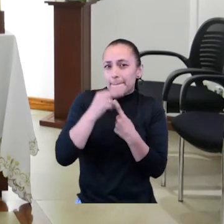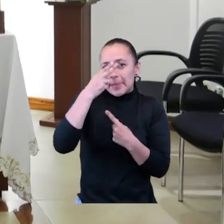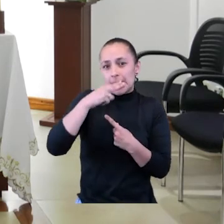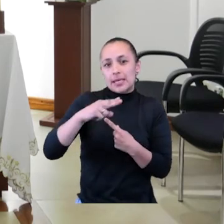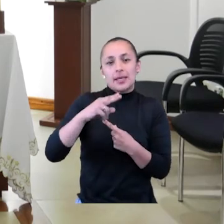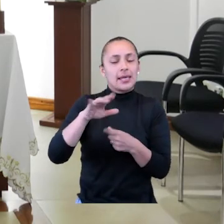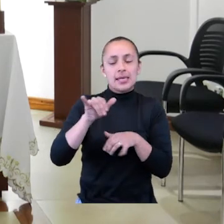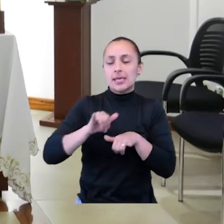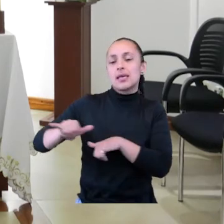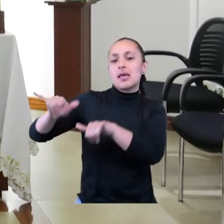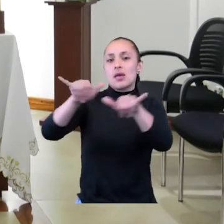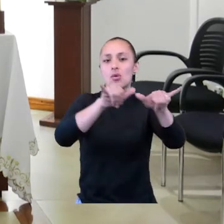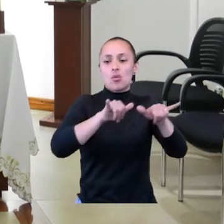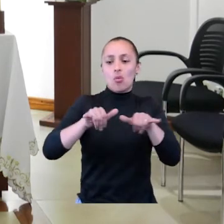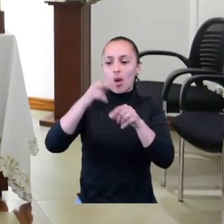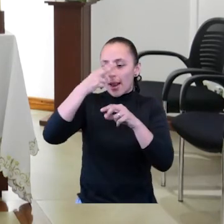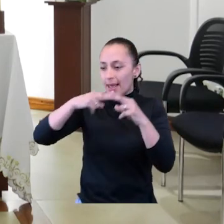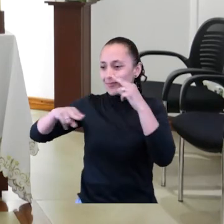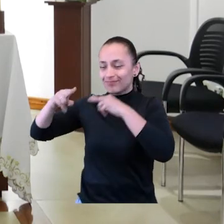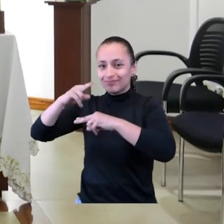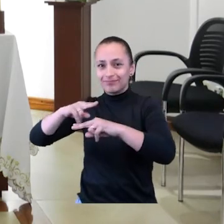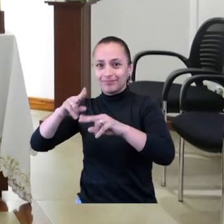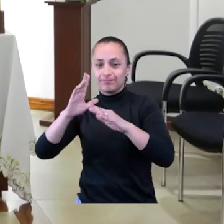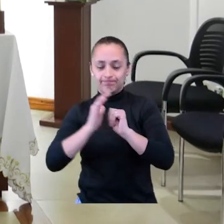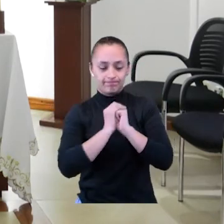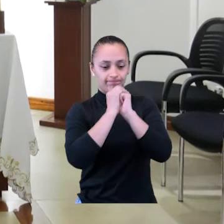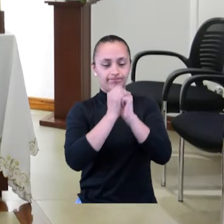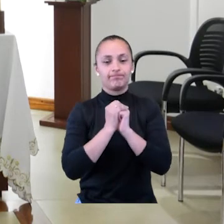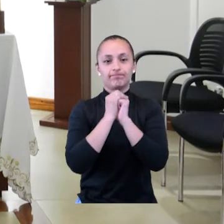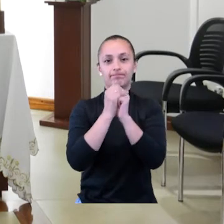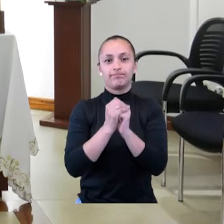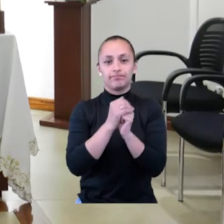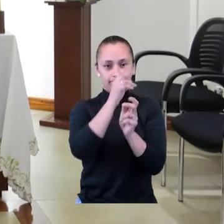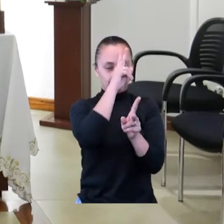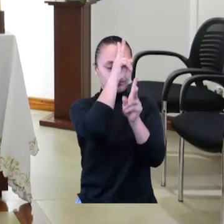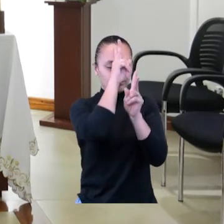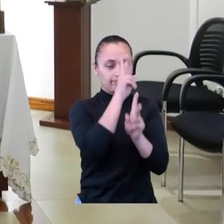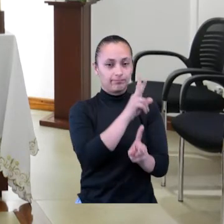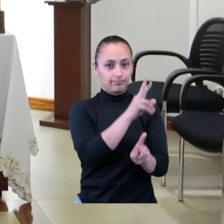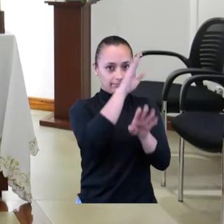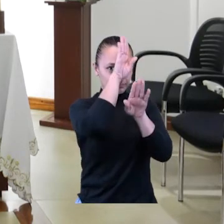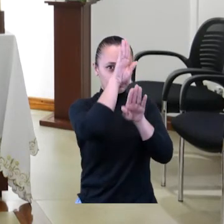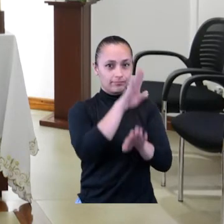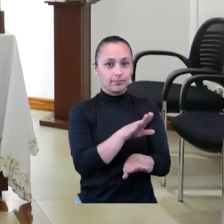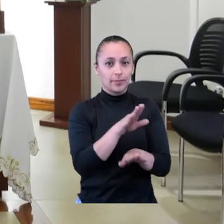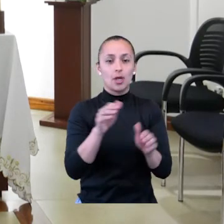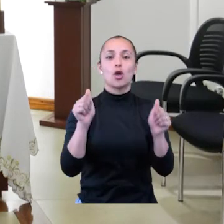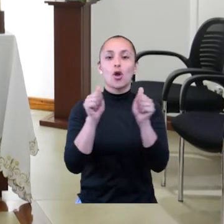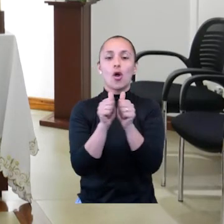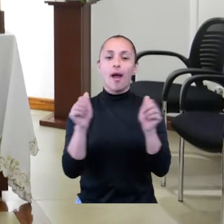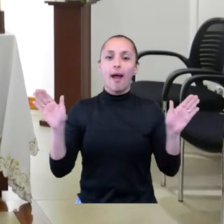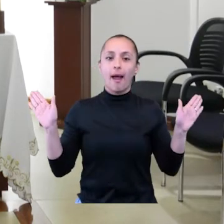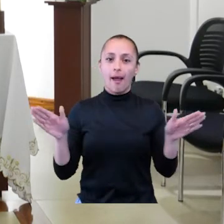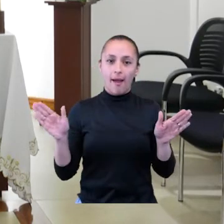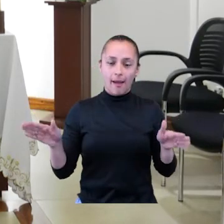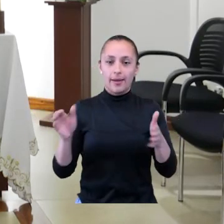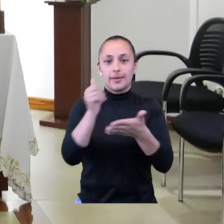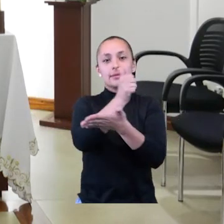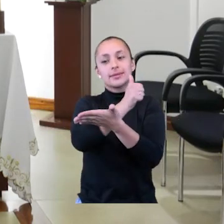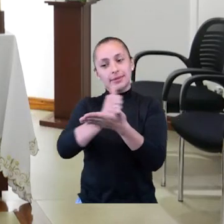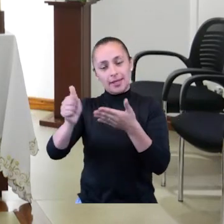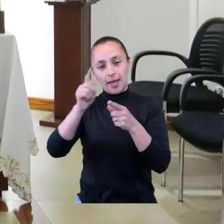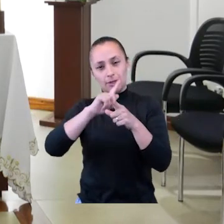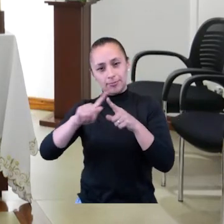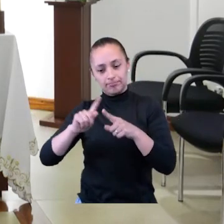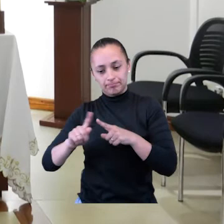por tus fieles por eso te alabamos si te glorificamos y con los ángeles y los santos cantamos tu bondad y